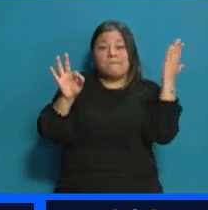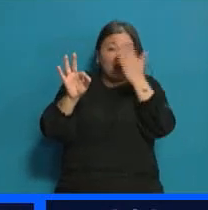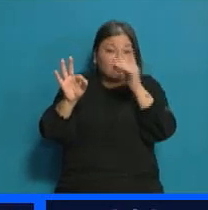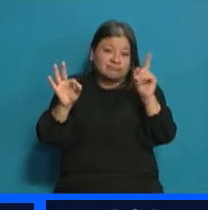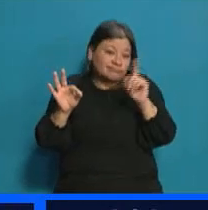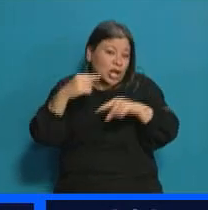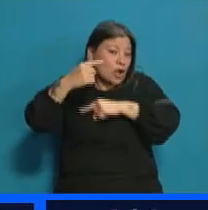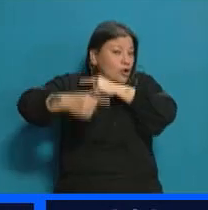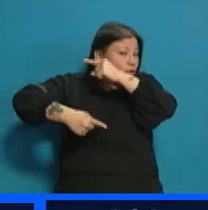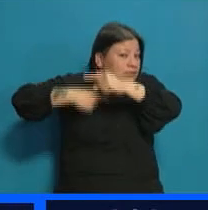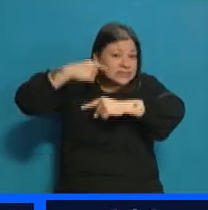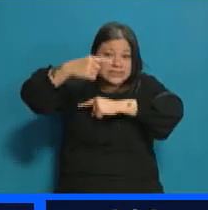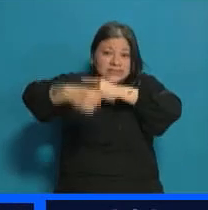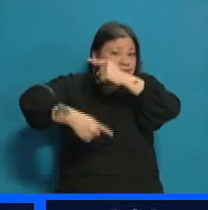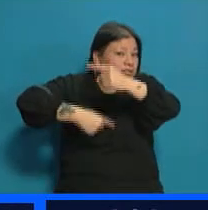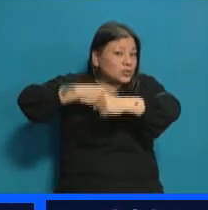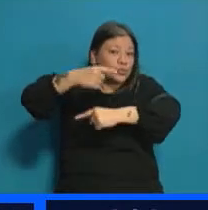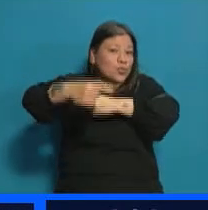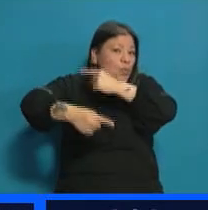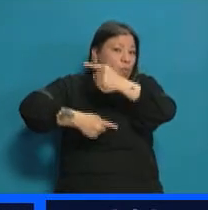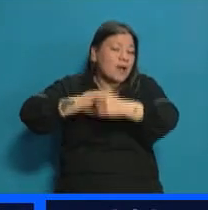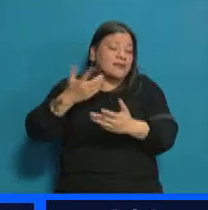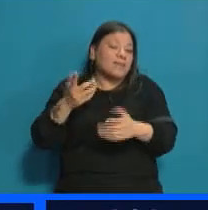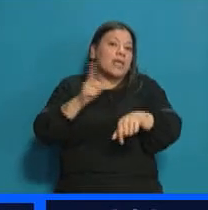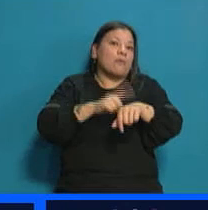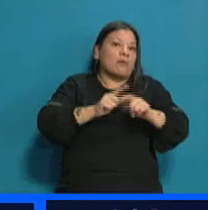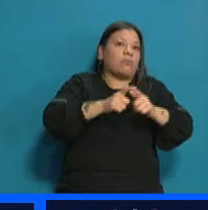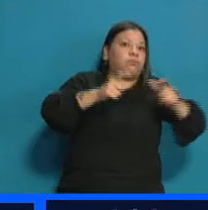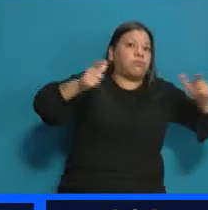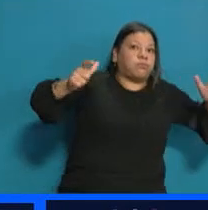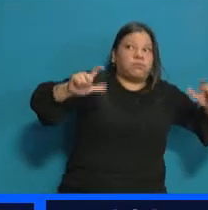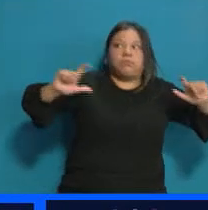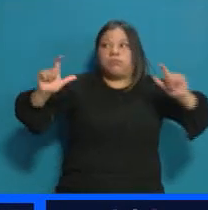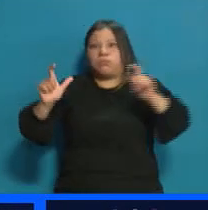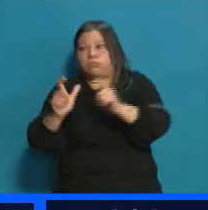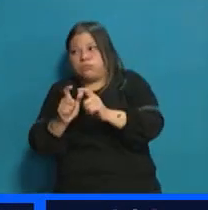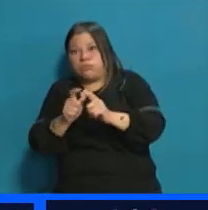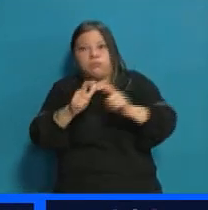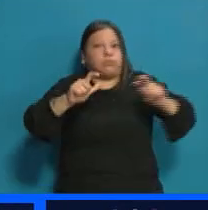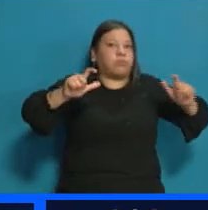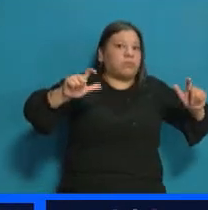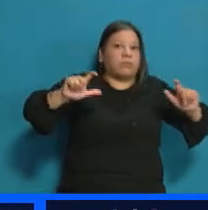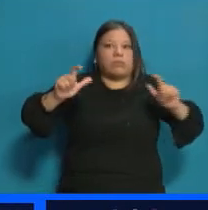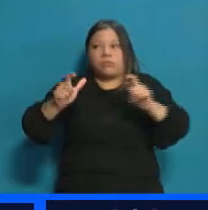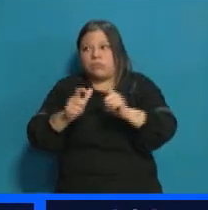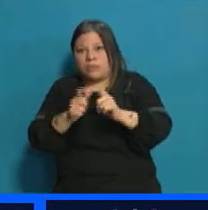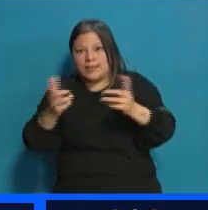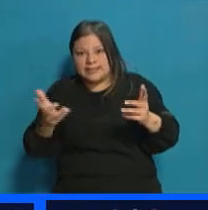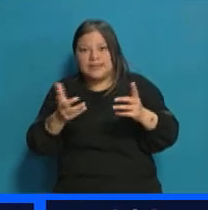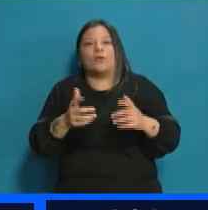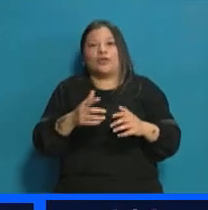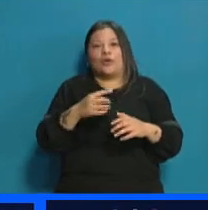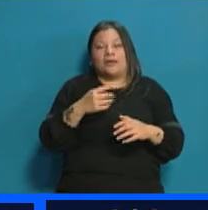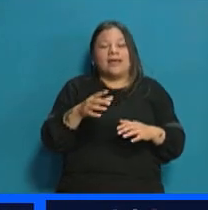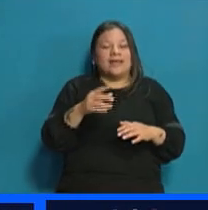el número de casos, momentos donde disminuye, pero somos hijos del rigor y siempre que escuchamos que aumentó el número de casos, la gente se